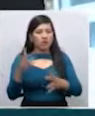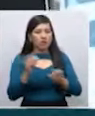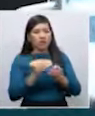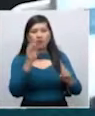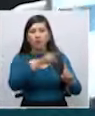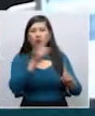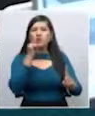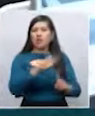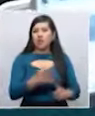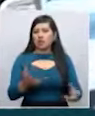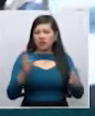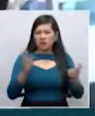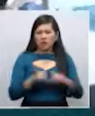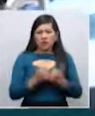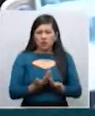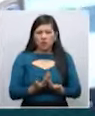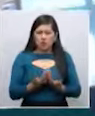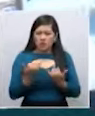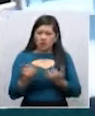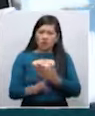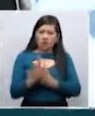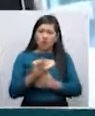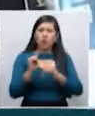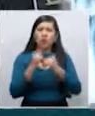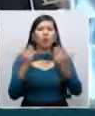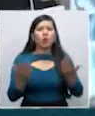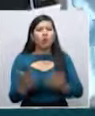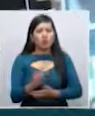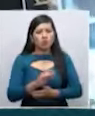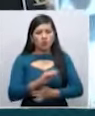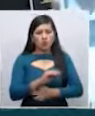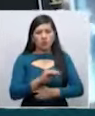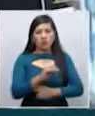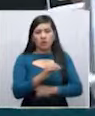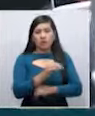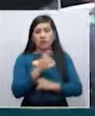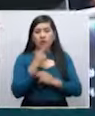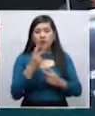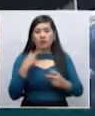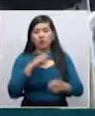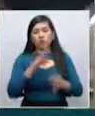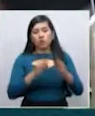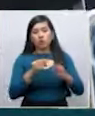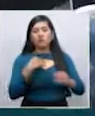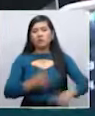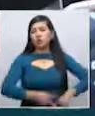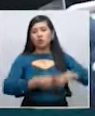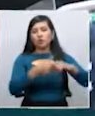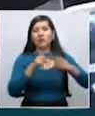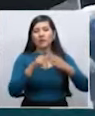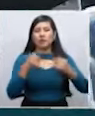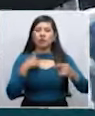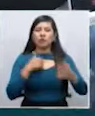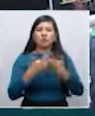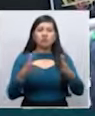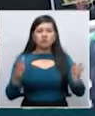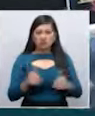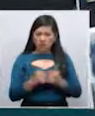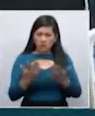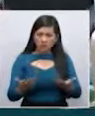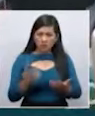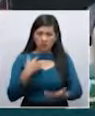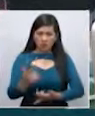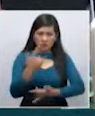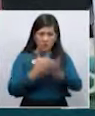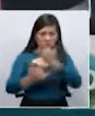por estupro u otros. ¿Cómo pueden decirnos, levantan los procesos, levantamos los bloqueos? ¿Qué? ¿Nos están